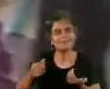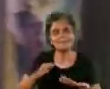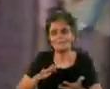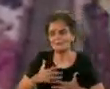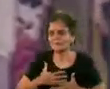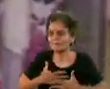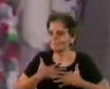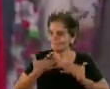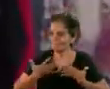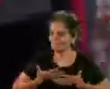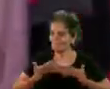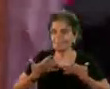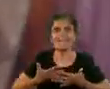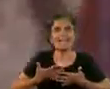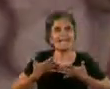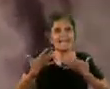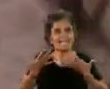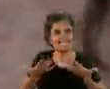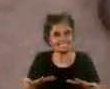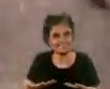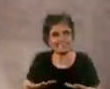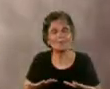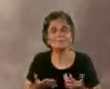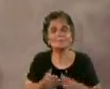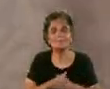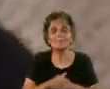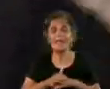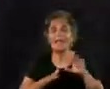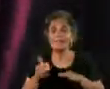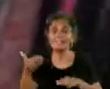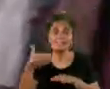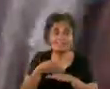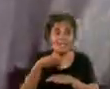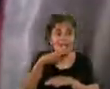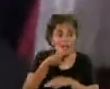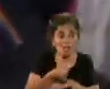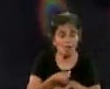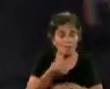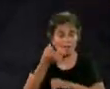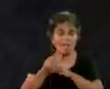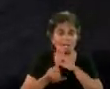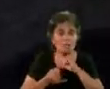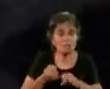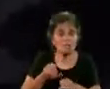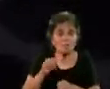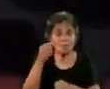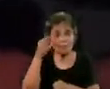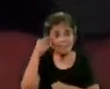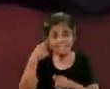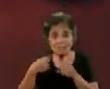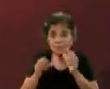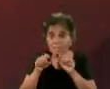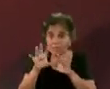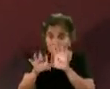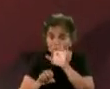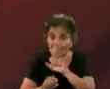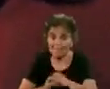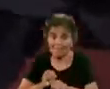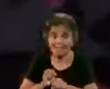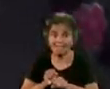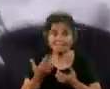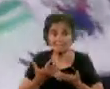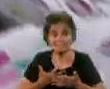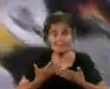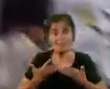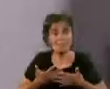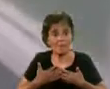también, esto que estamos haciendo nosotros, a poder de repente vienen a comprar y le comentamos, che, ¿te parece traer tus cosas? Y se